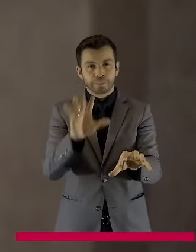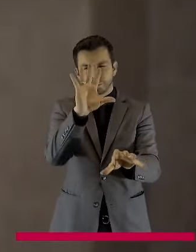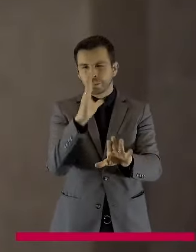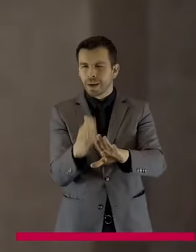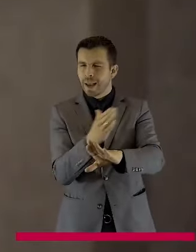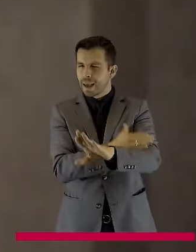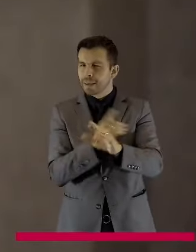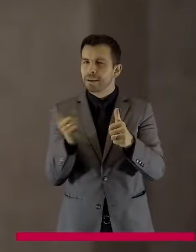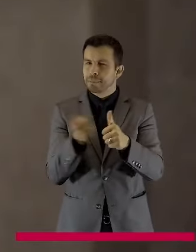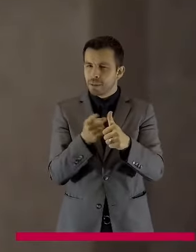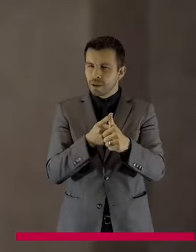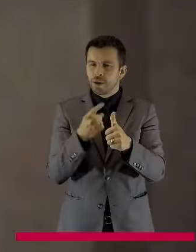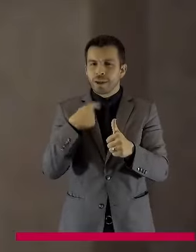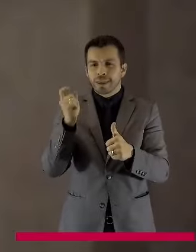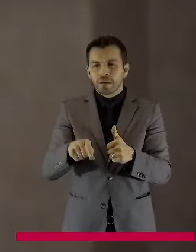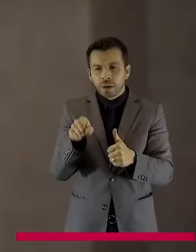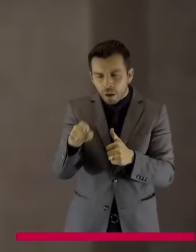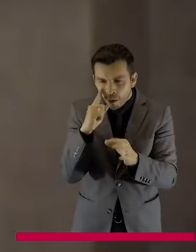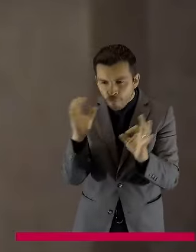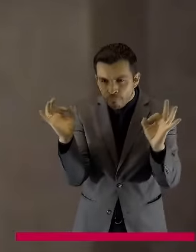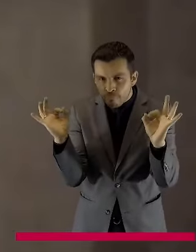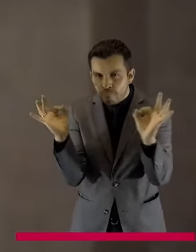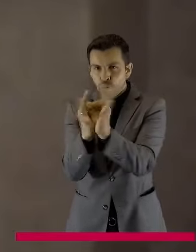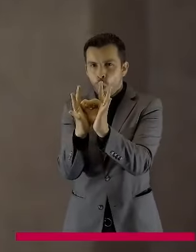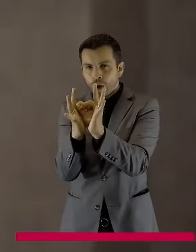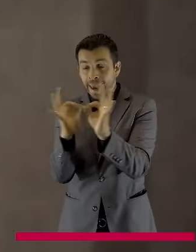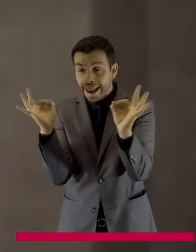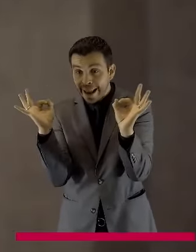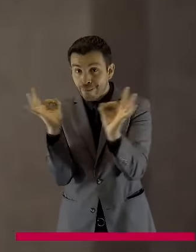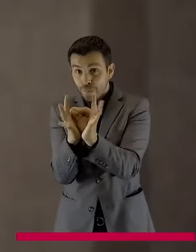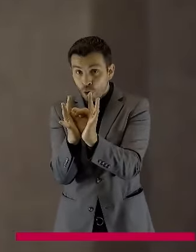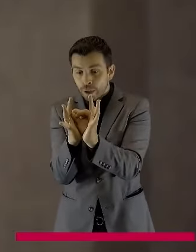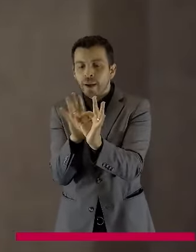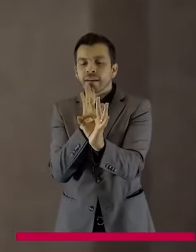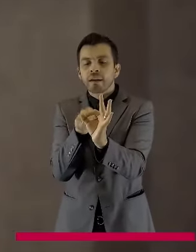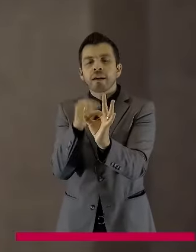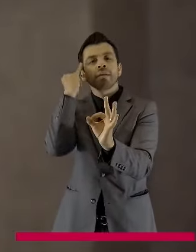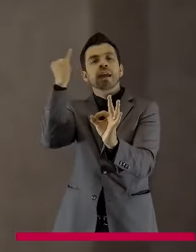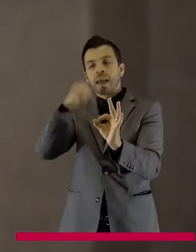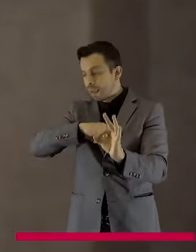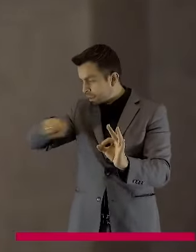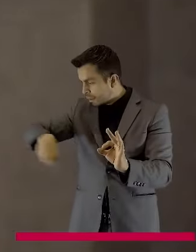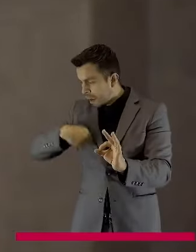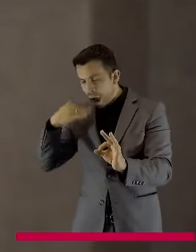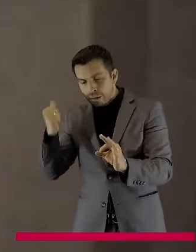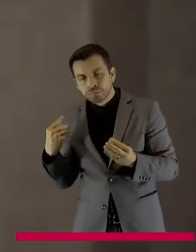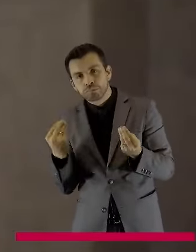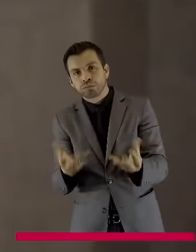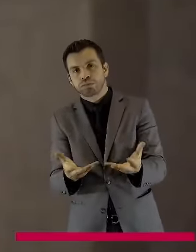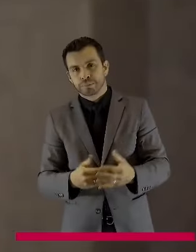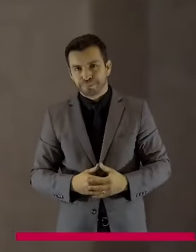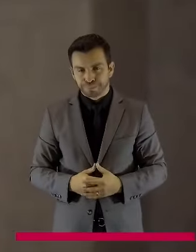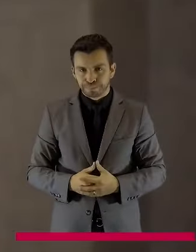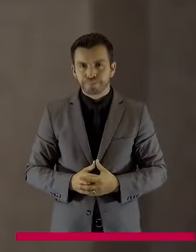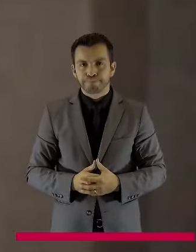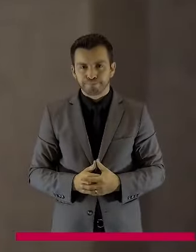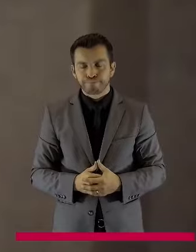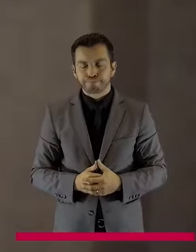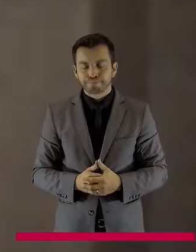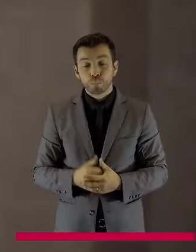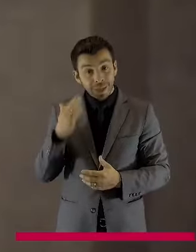antes destacar los enfoques que también fueron construidos por las mujeres. Ellas han definido que